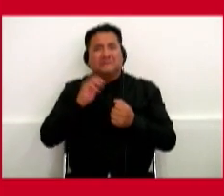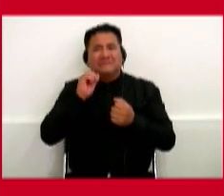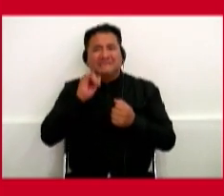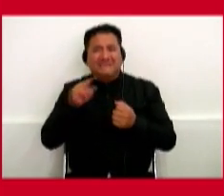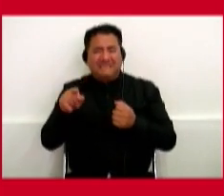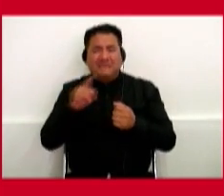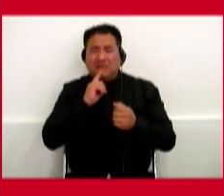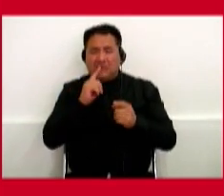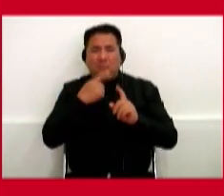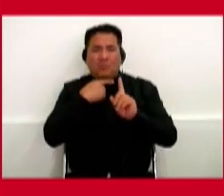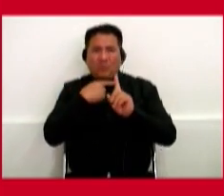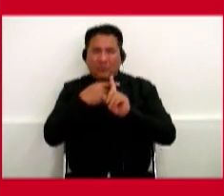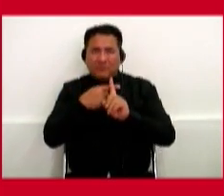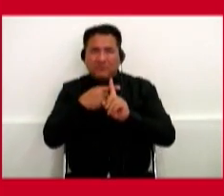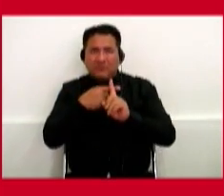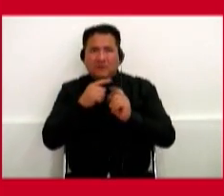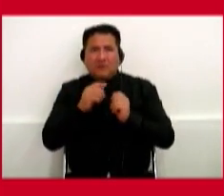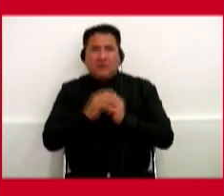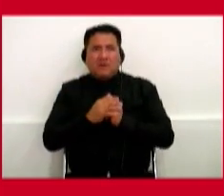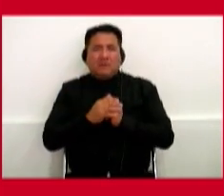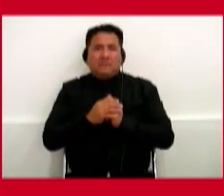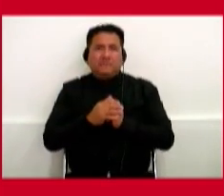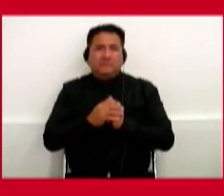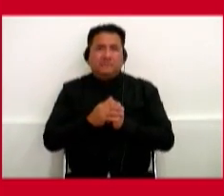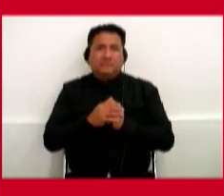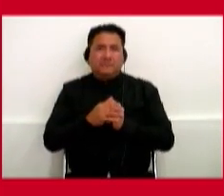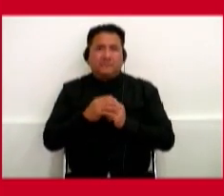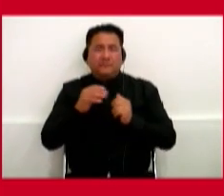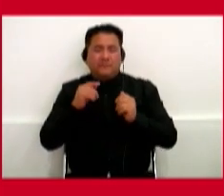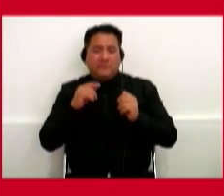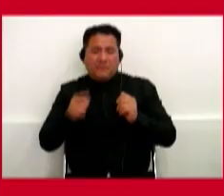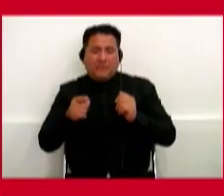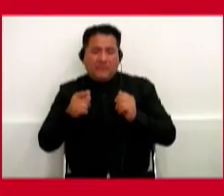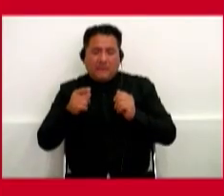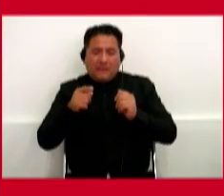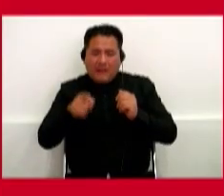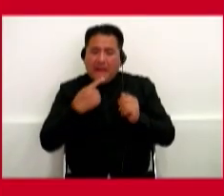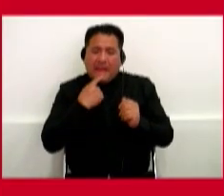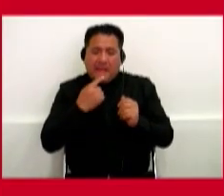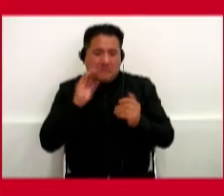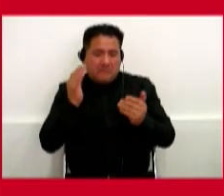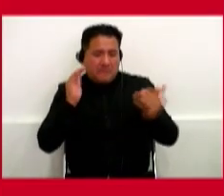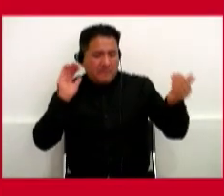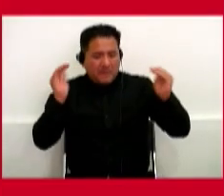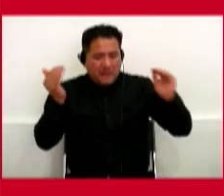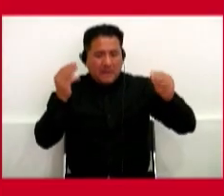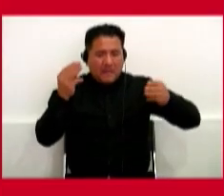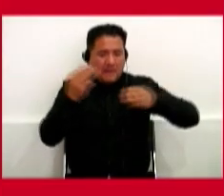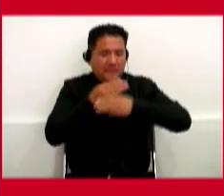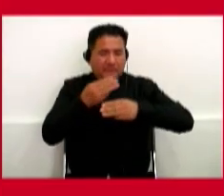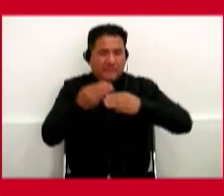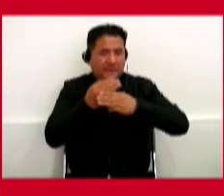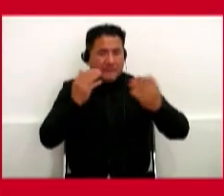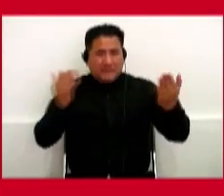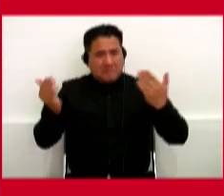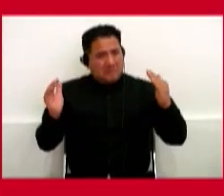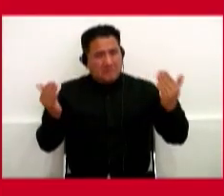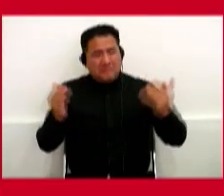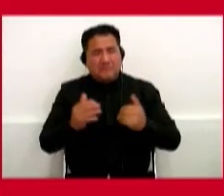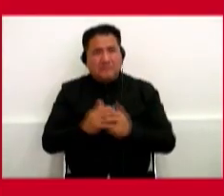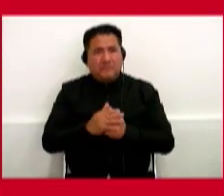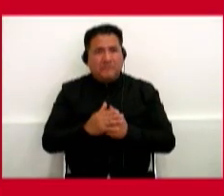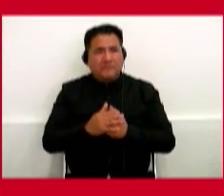si esa diferencia entre C menos la expresión matemática que viene después es positiva, lo extraigo. De lo contrario,